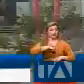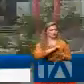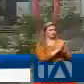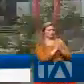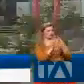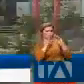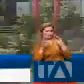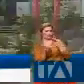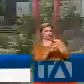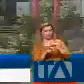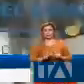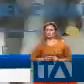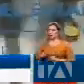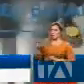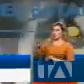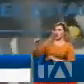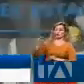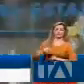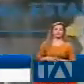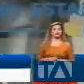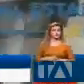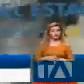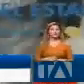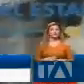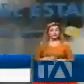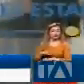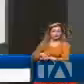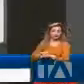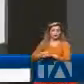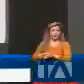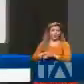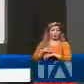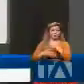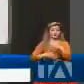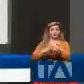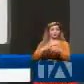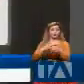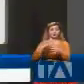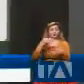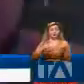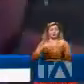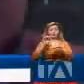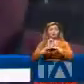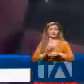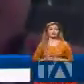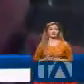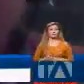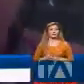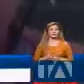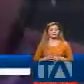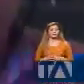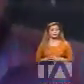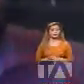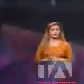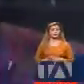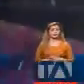que solicitaron y el asilo que pedía. Es decir, la extradición avanza a favor de los entes judiciales de Ecuador. ¿A la